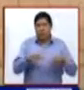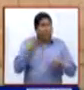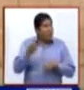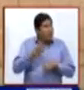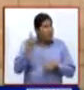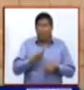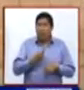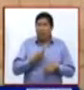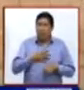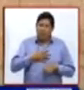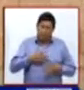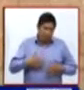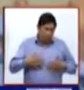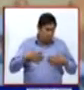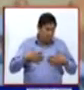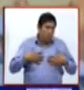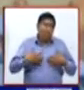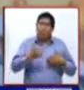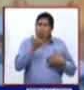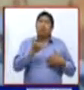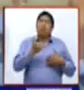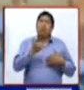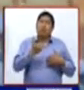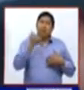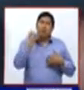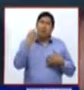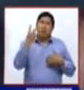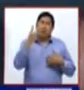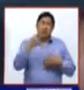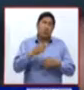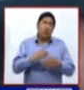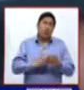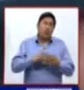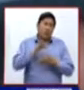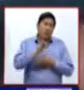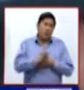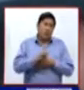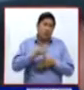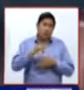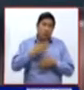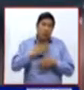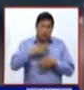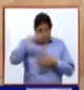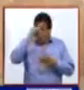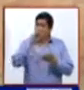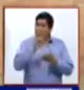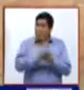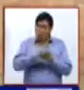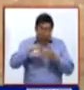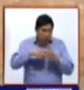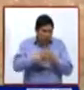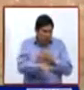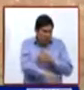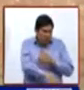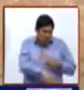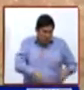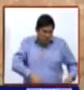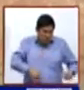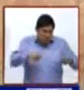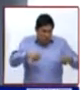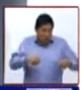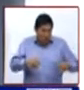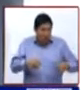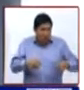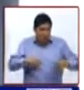Ese hombre ha venido el 2 de mayo, a madrugada me ha entrado, se la ha llevado garrafa, cocina mi